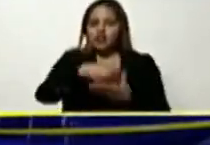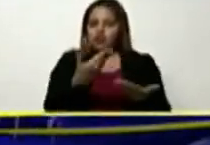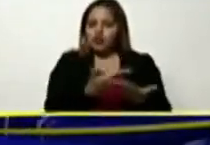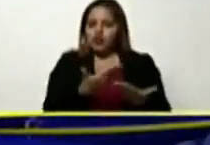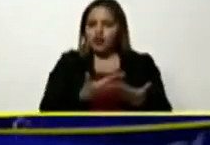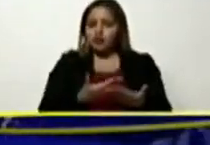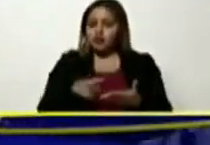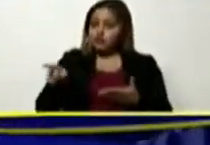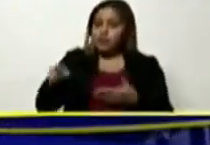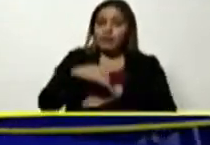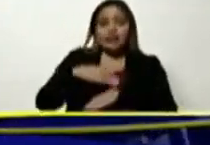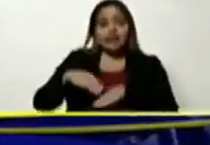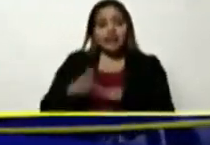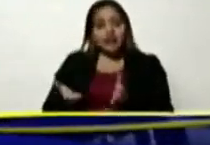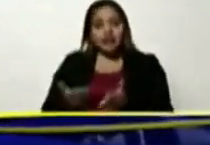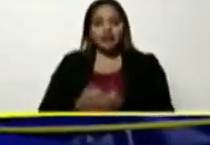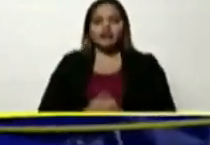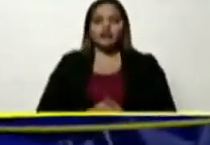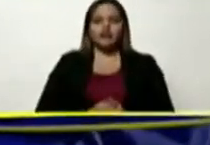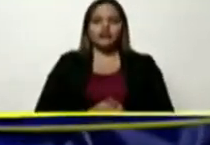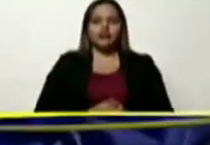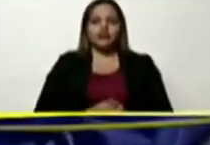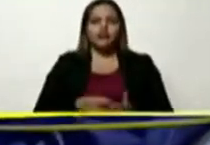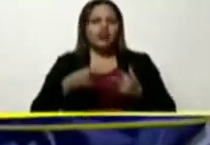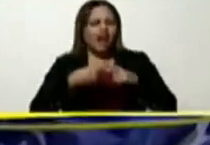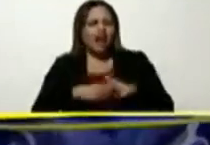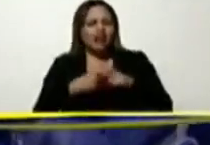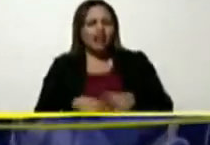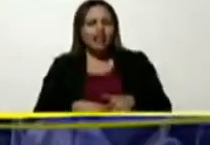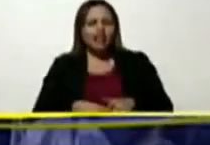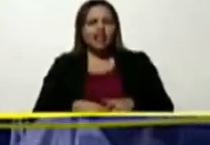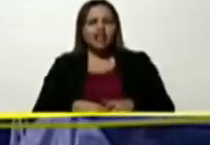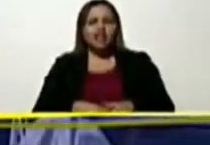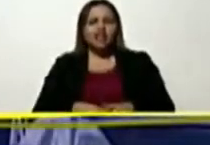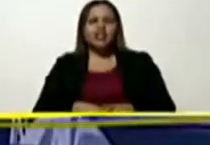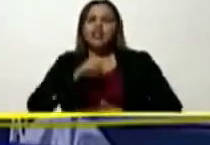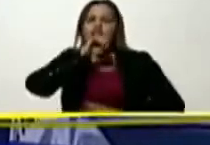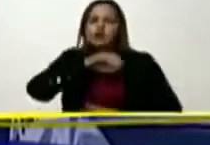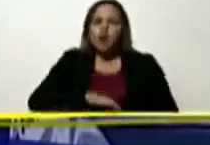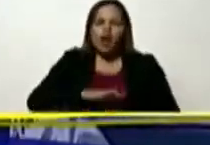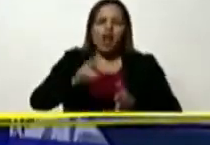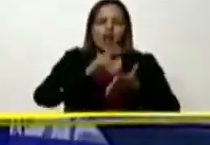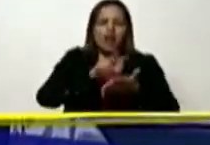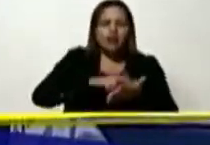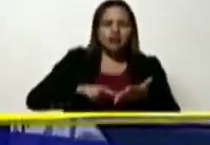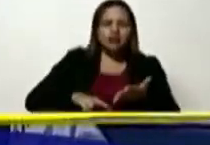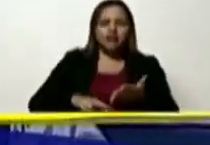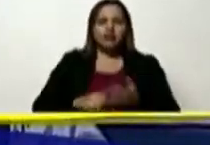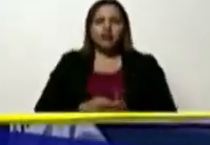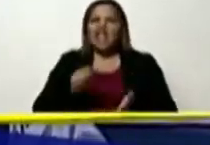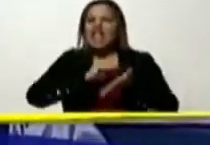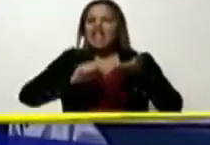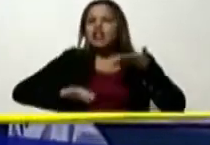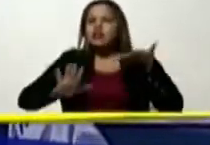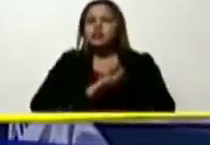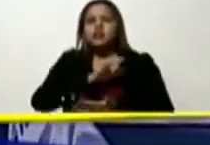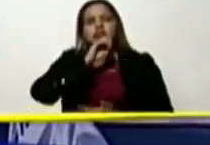ministra, talleres de literatura, talleres de ensayo, escribir sobre la